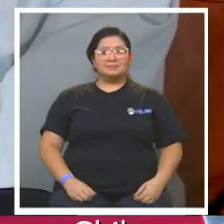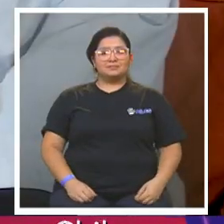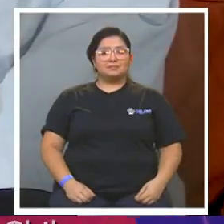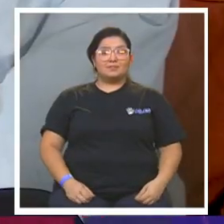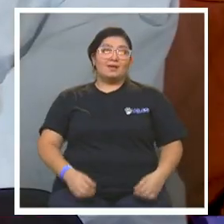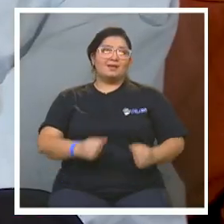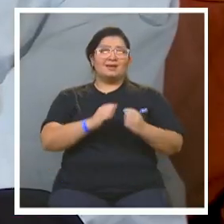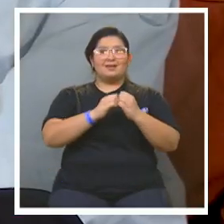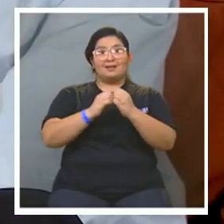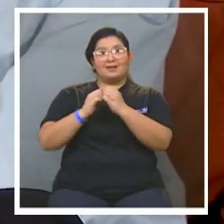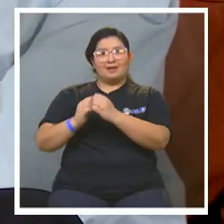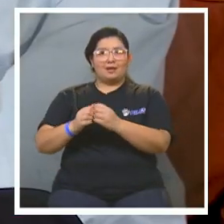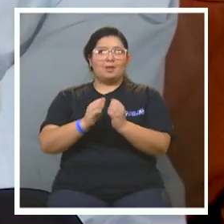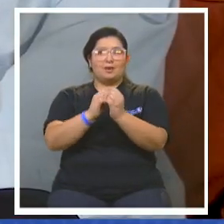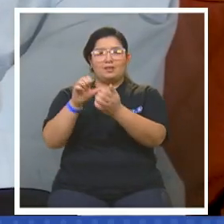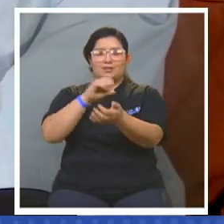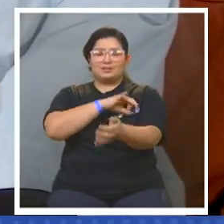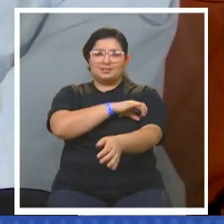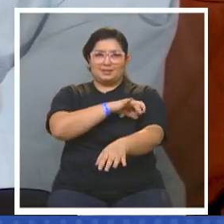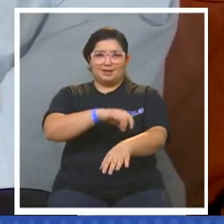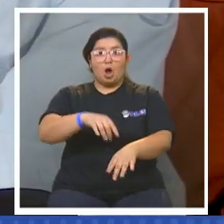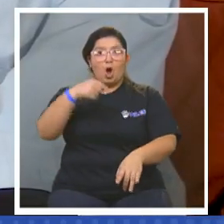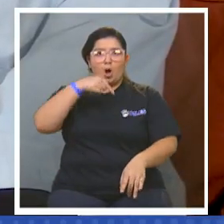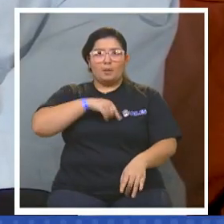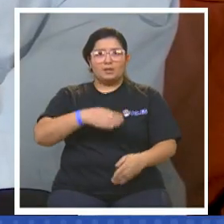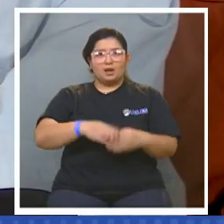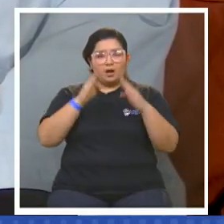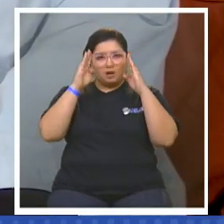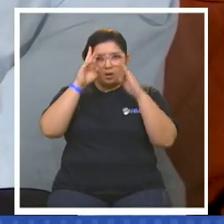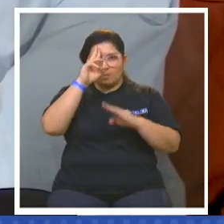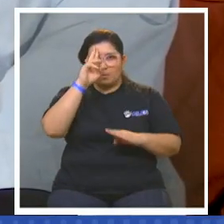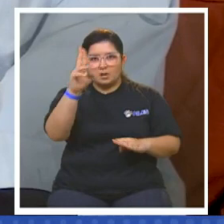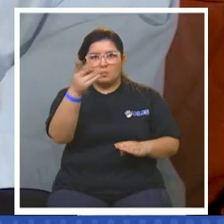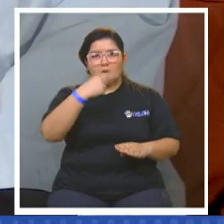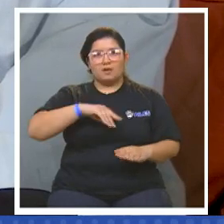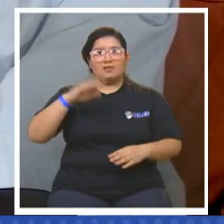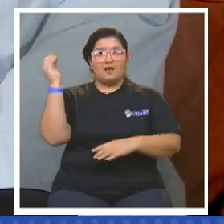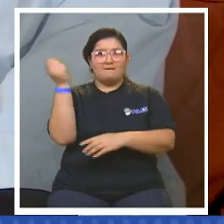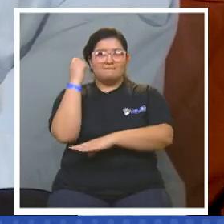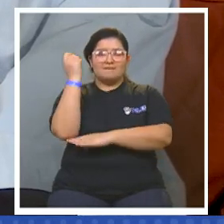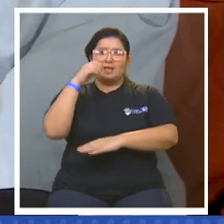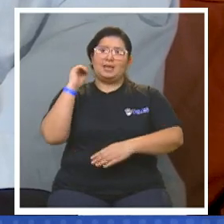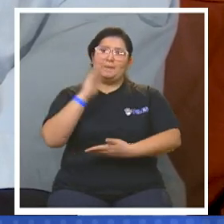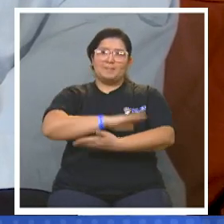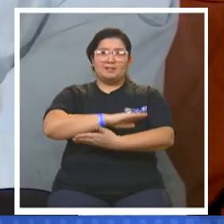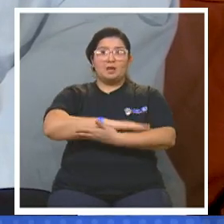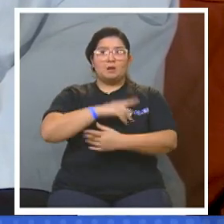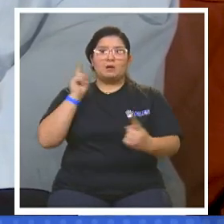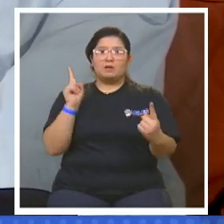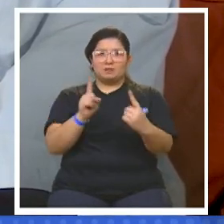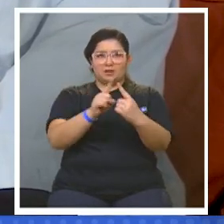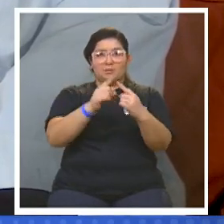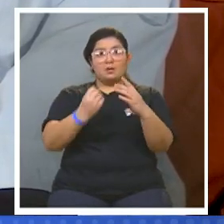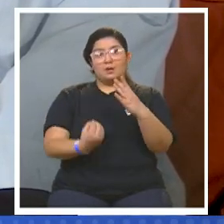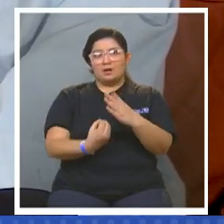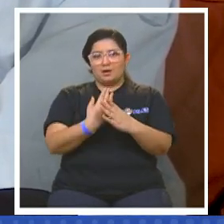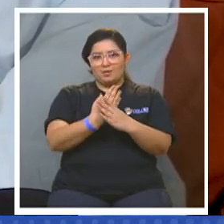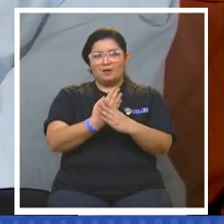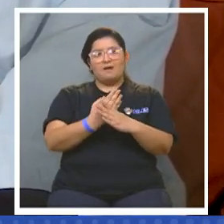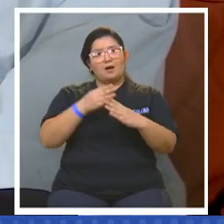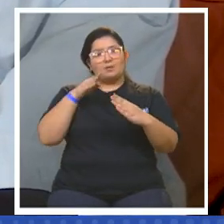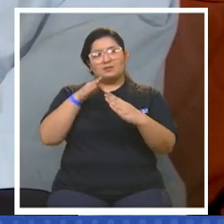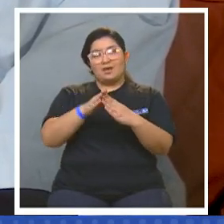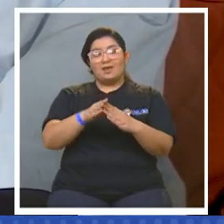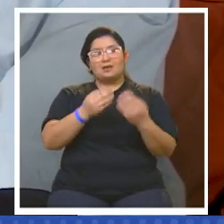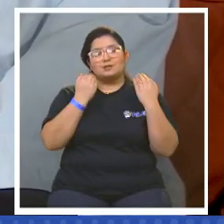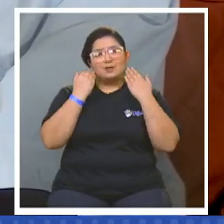Queridos compatriotas, hoy, mientras conmemoramos nuestras fiestas patrias, nos encontramos en una nueva cruzada